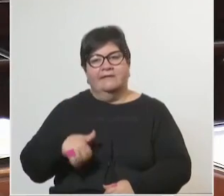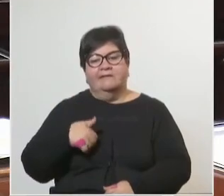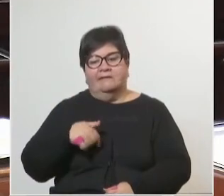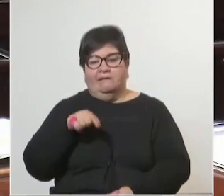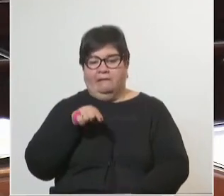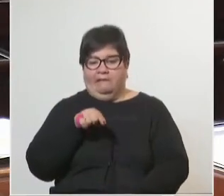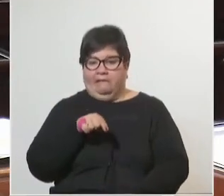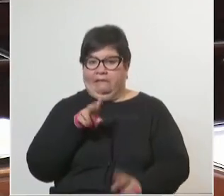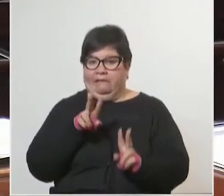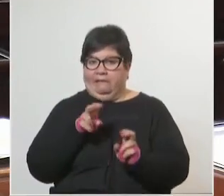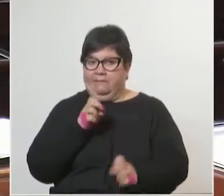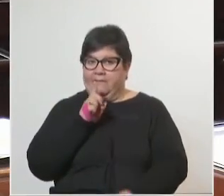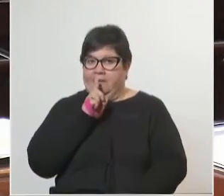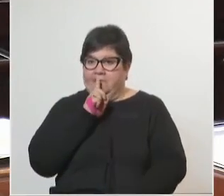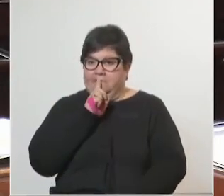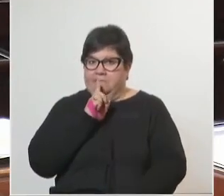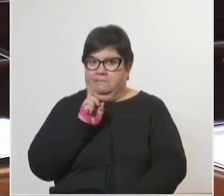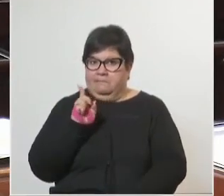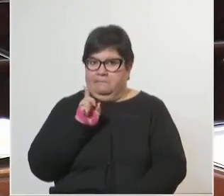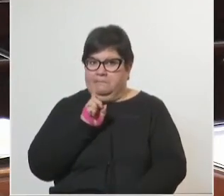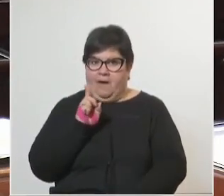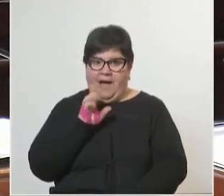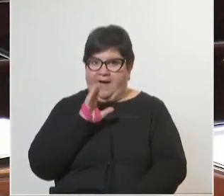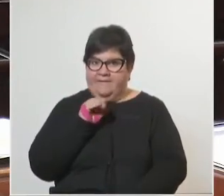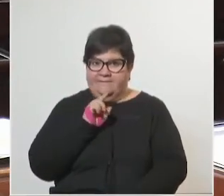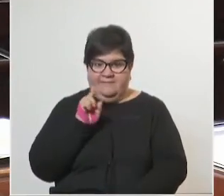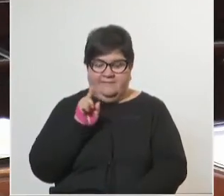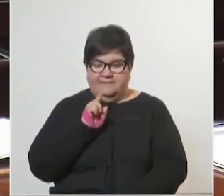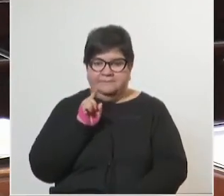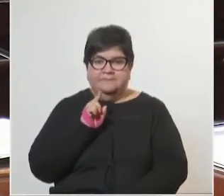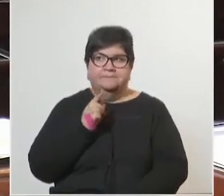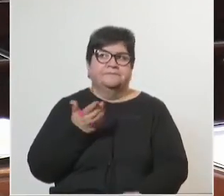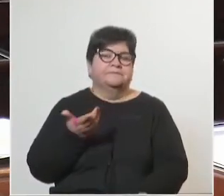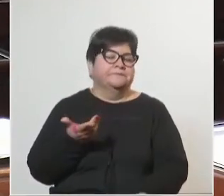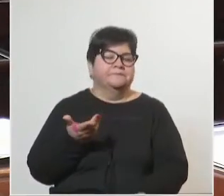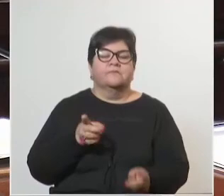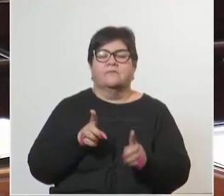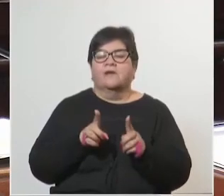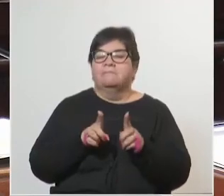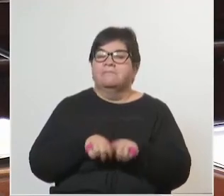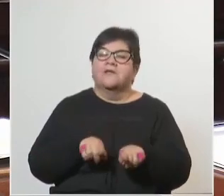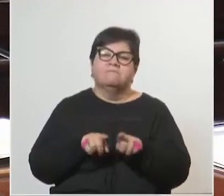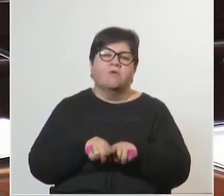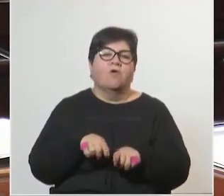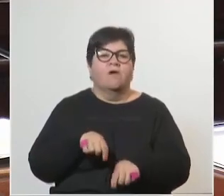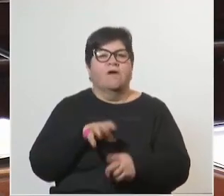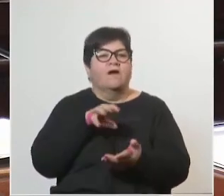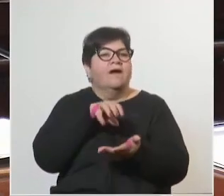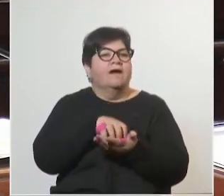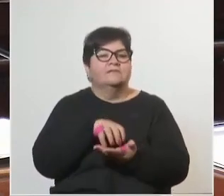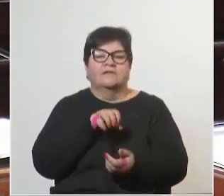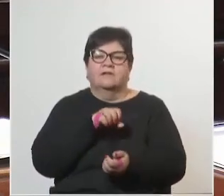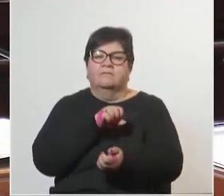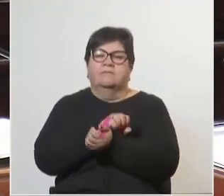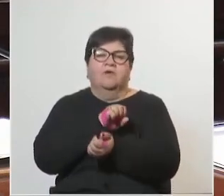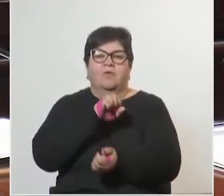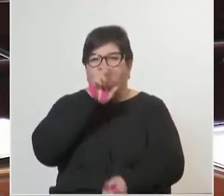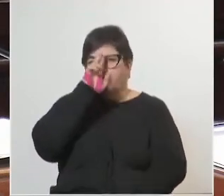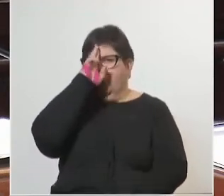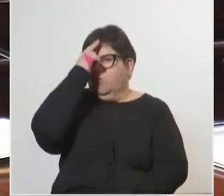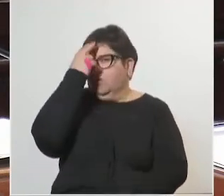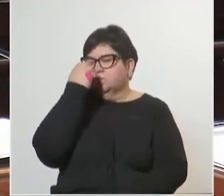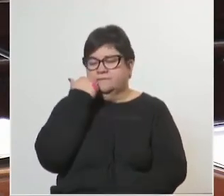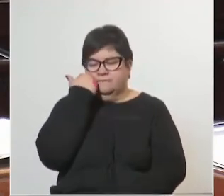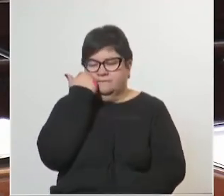menos. Y yo diría que la mayor parte de nuestras cárceles son vergonzosas. Yo